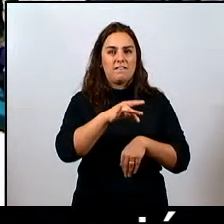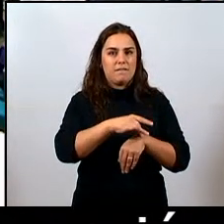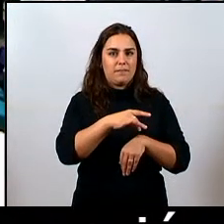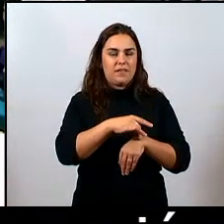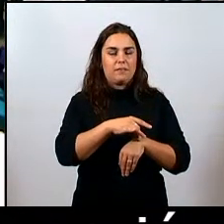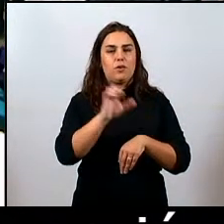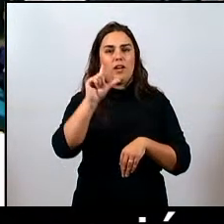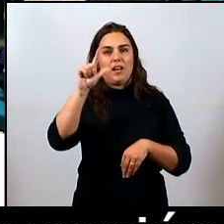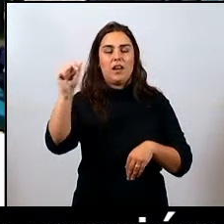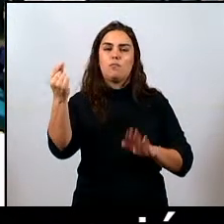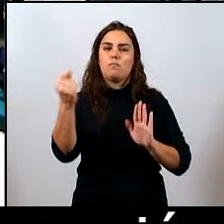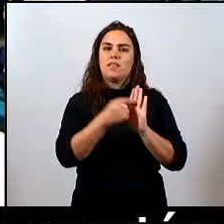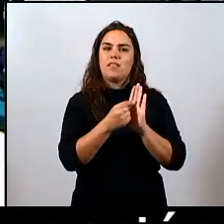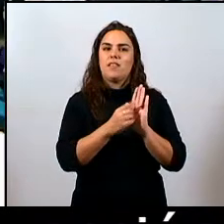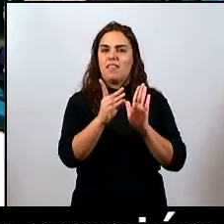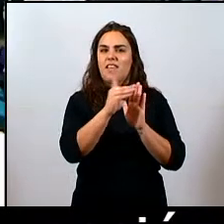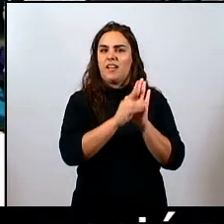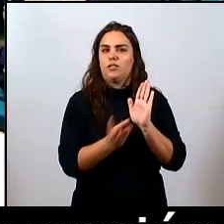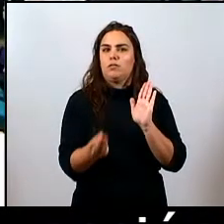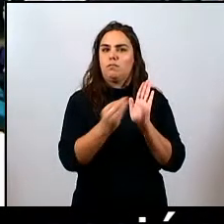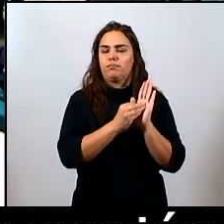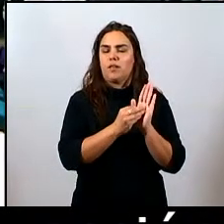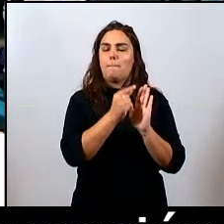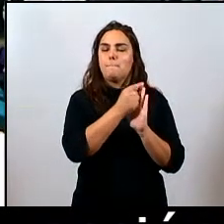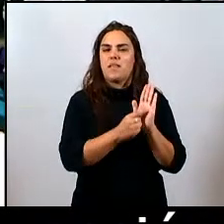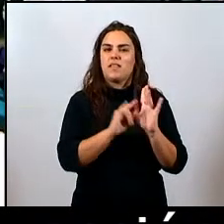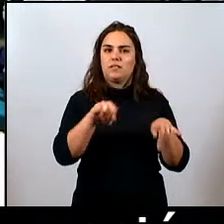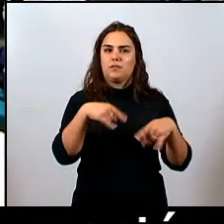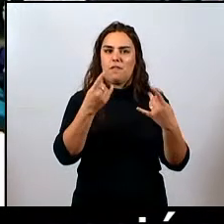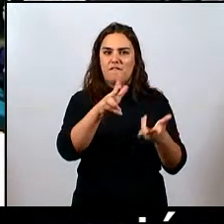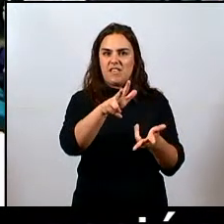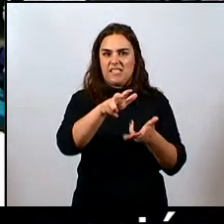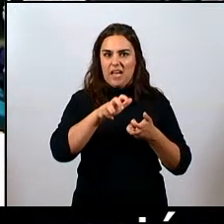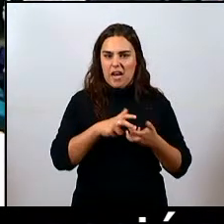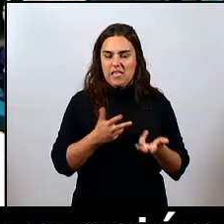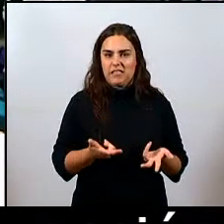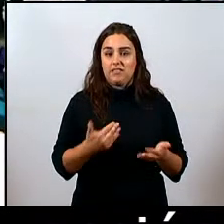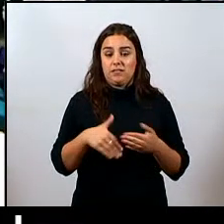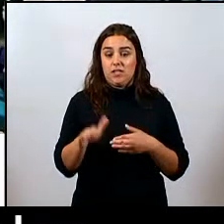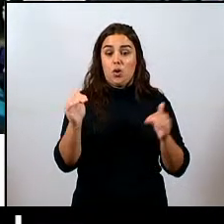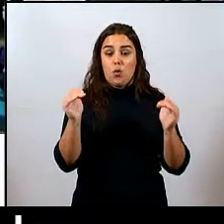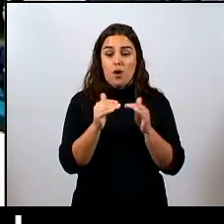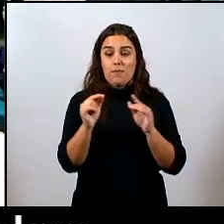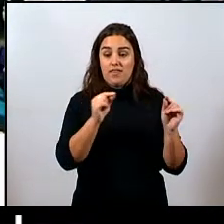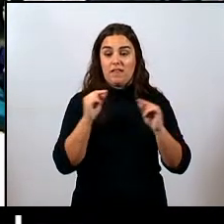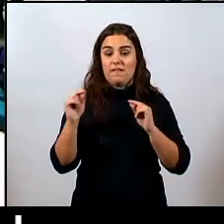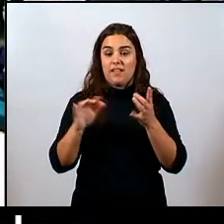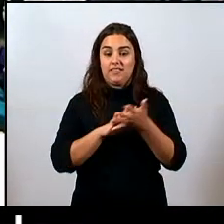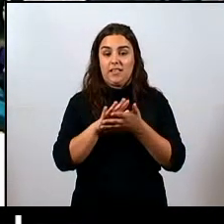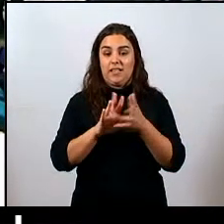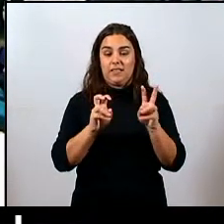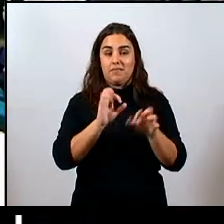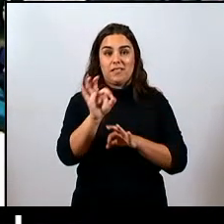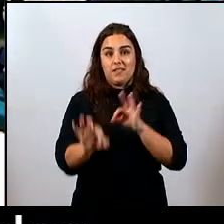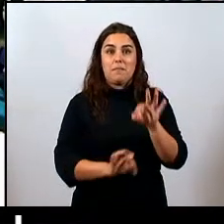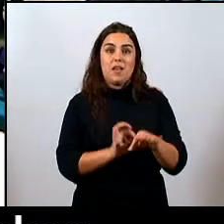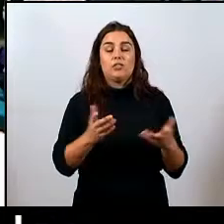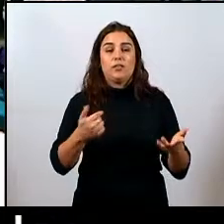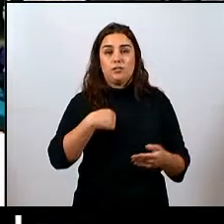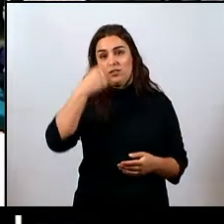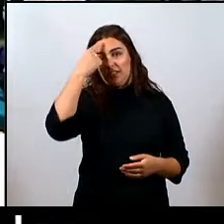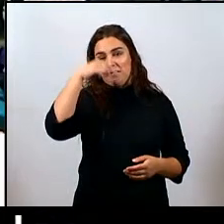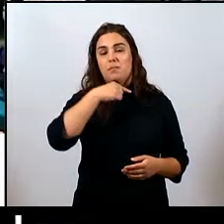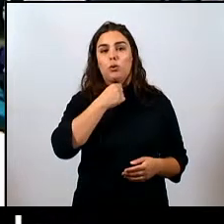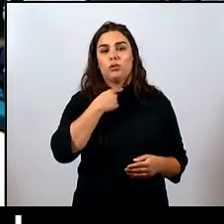medidas incorporadas en el decreto de medidas extraordinarias fiscales que, en previsión, el jueves se va a debatir en la Asamblea. Me gustaría preguntarle a